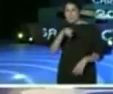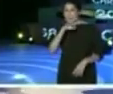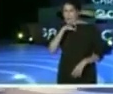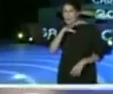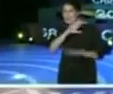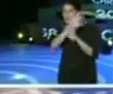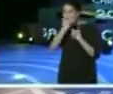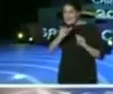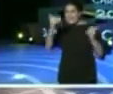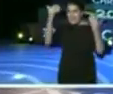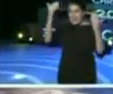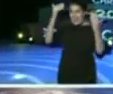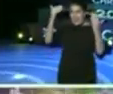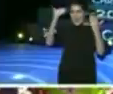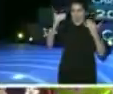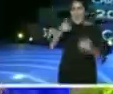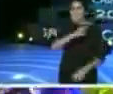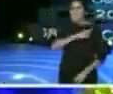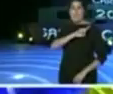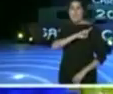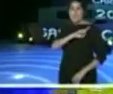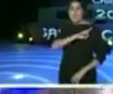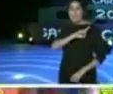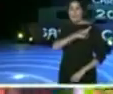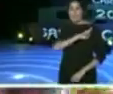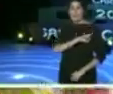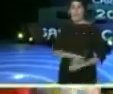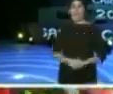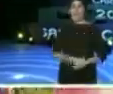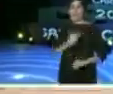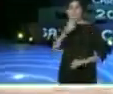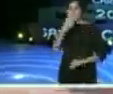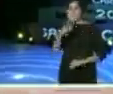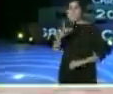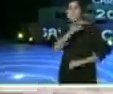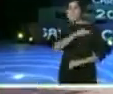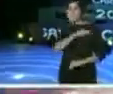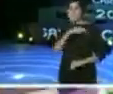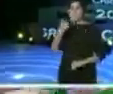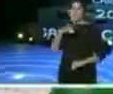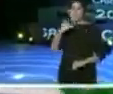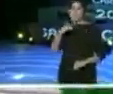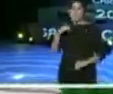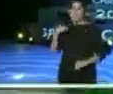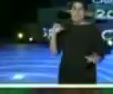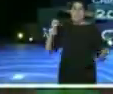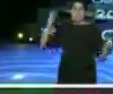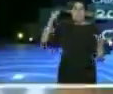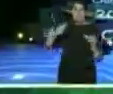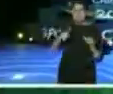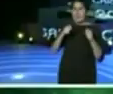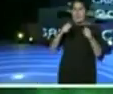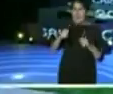feliz, enhorabuena. A Mamelucos, que se reencuentran con un primer premio después de no sé cuántos años. Hacía muchos años, ¿eh? La emoción